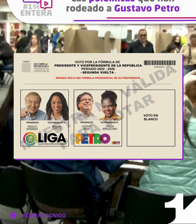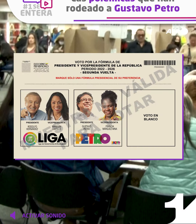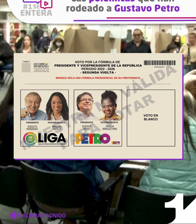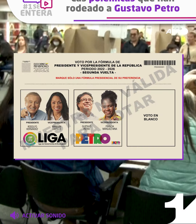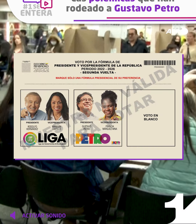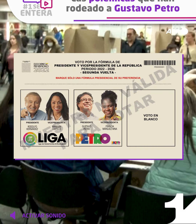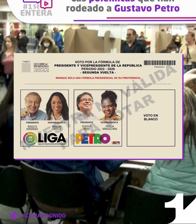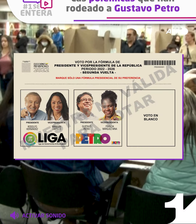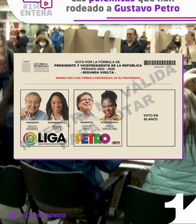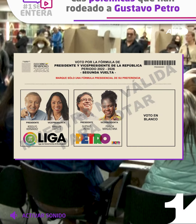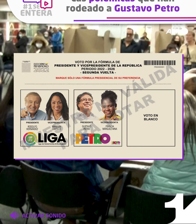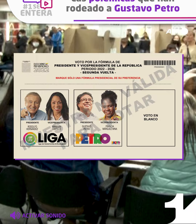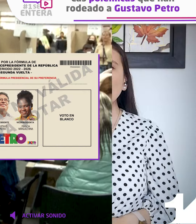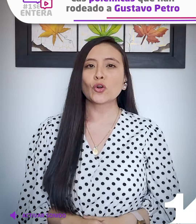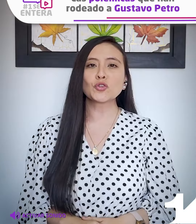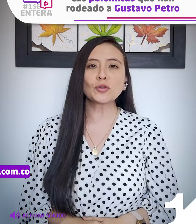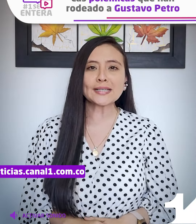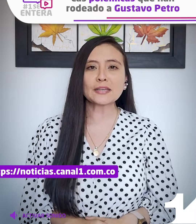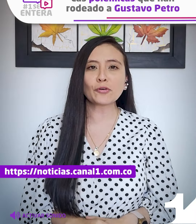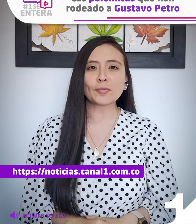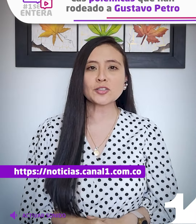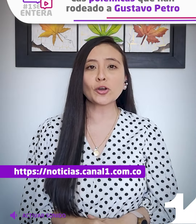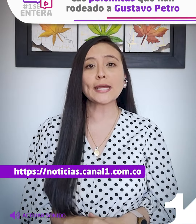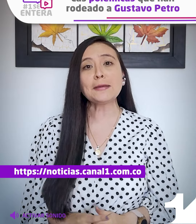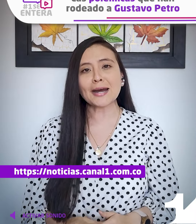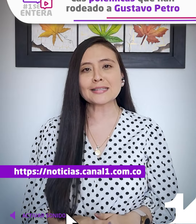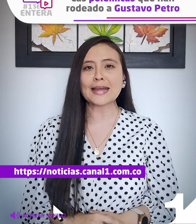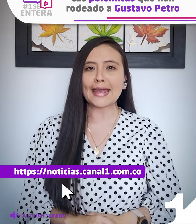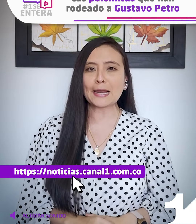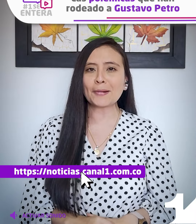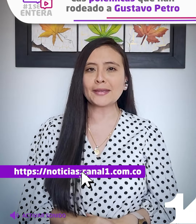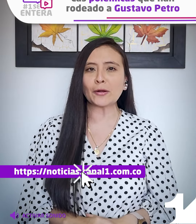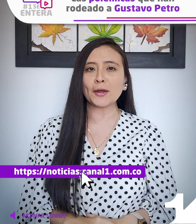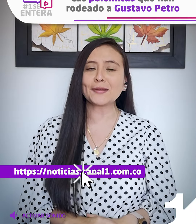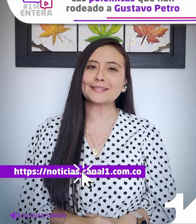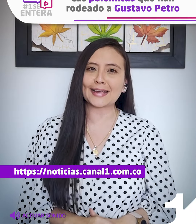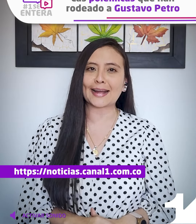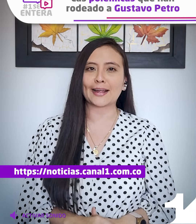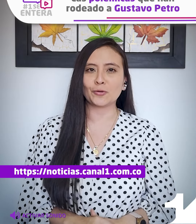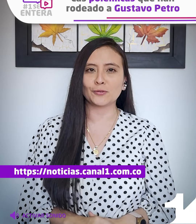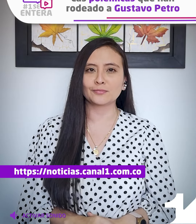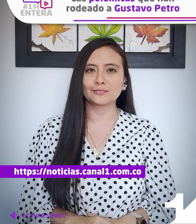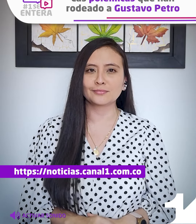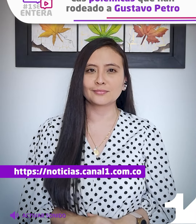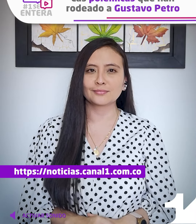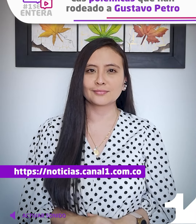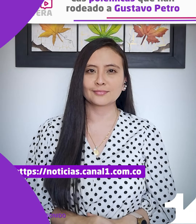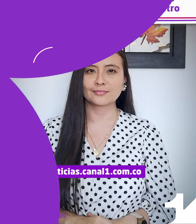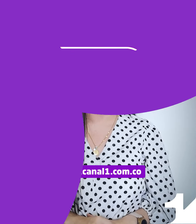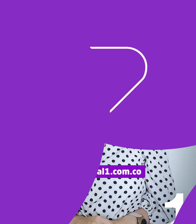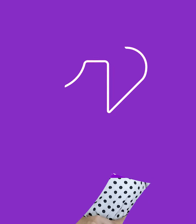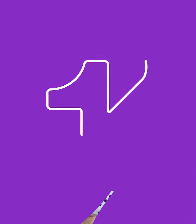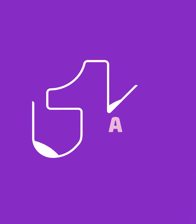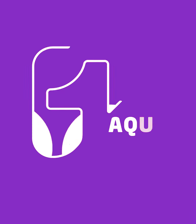votar alguna de las dos opciones. Consulta esta información y más en la página web de Canal 1.